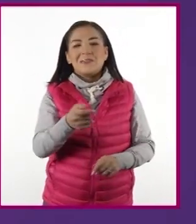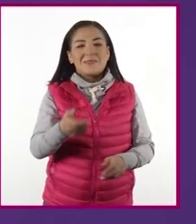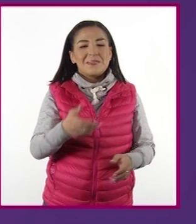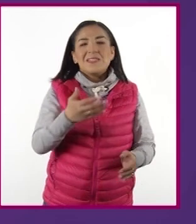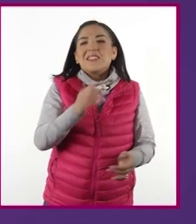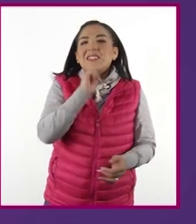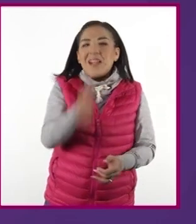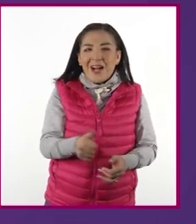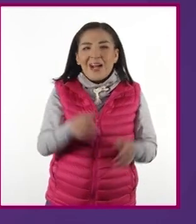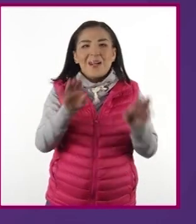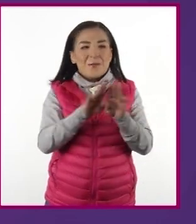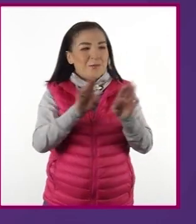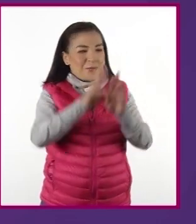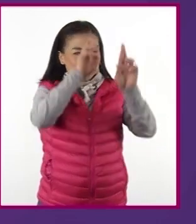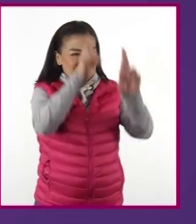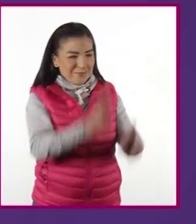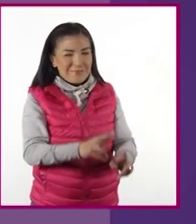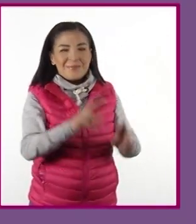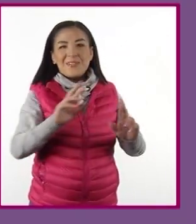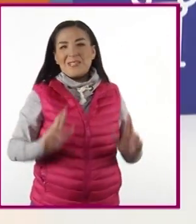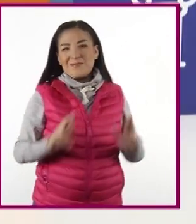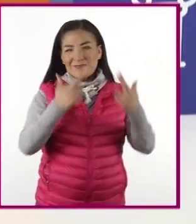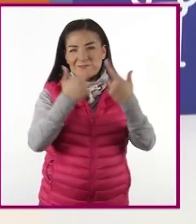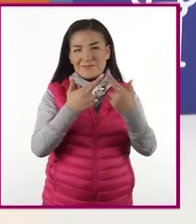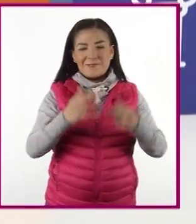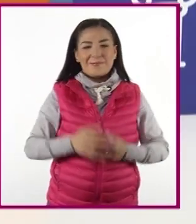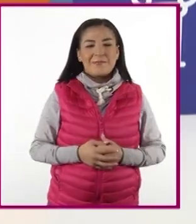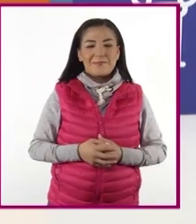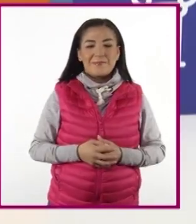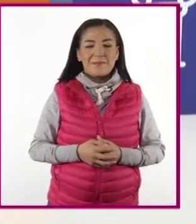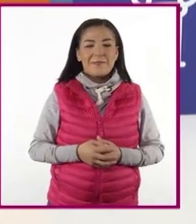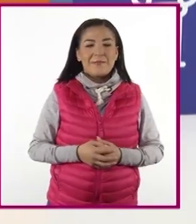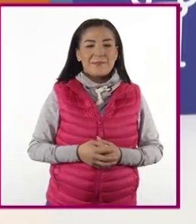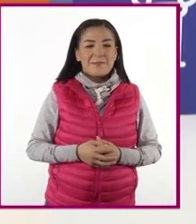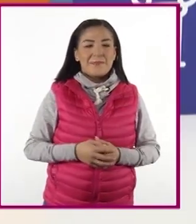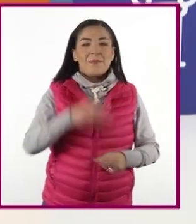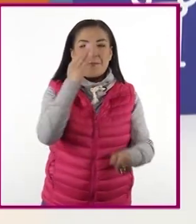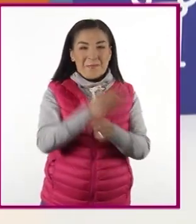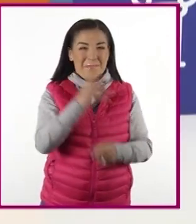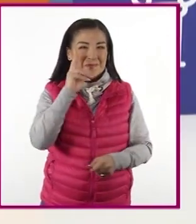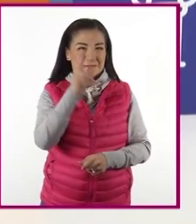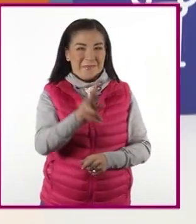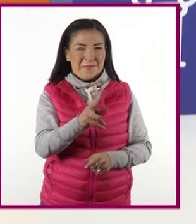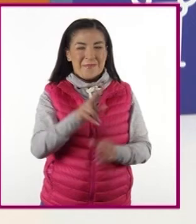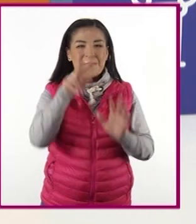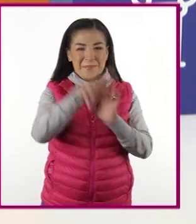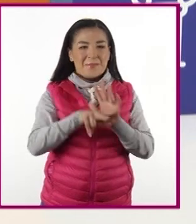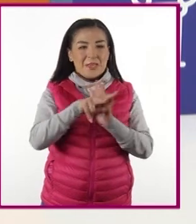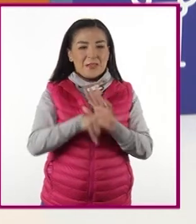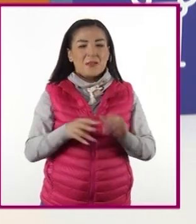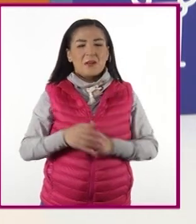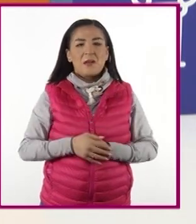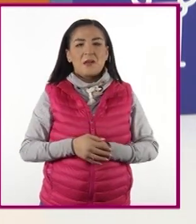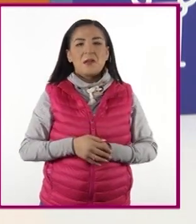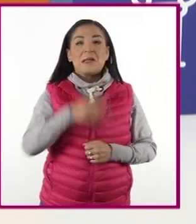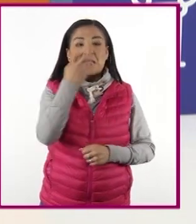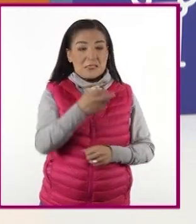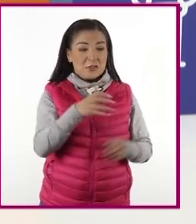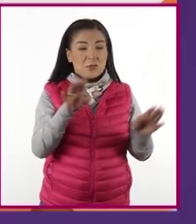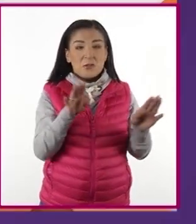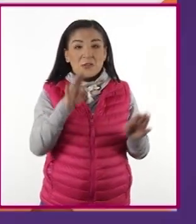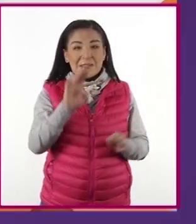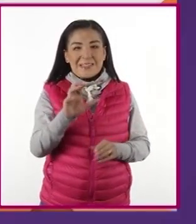canónigos de las catedrales. Como vieron y escucharon en el video, los criollos fueron vistos